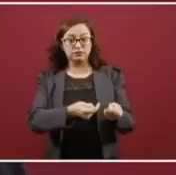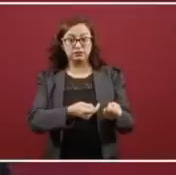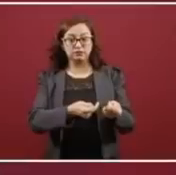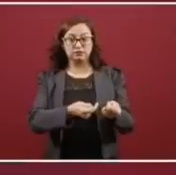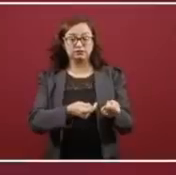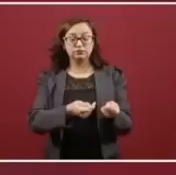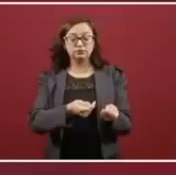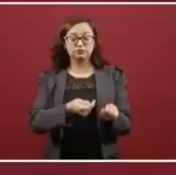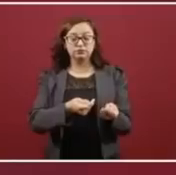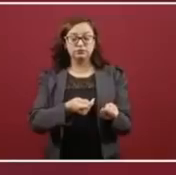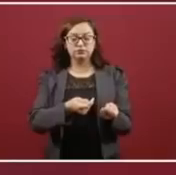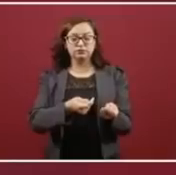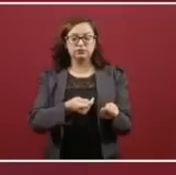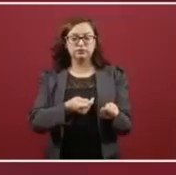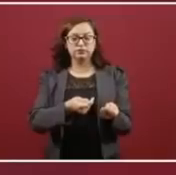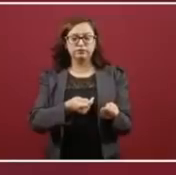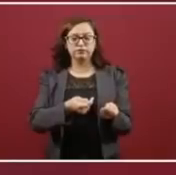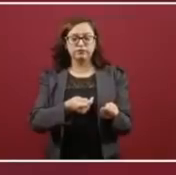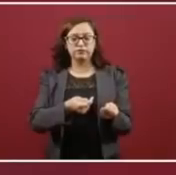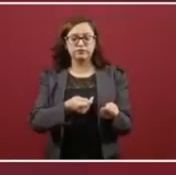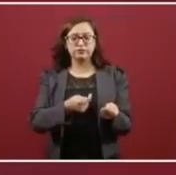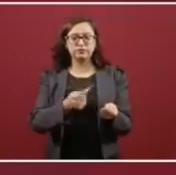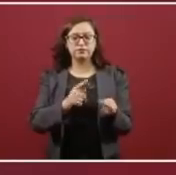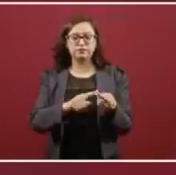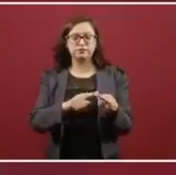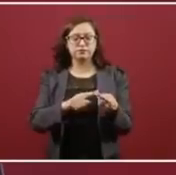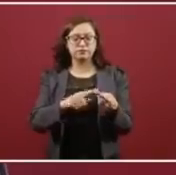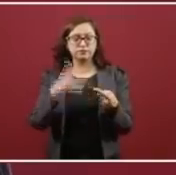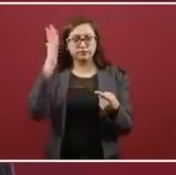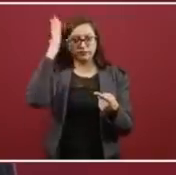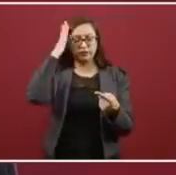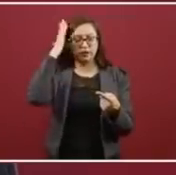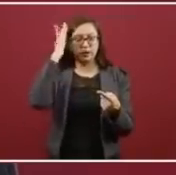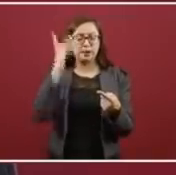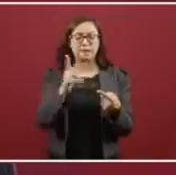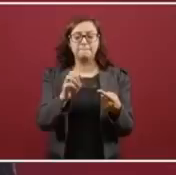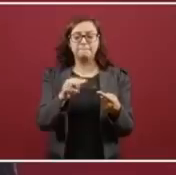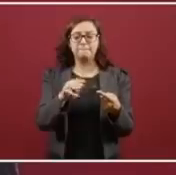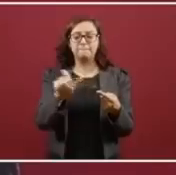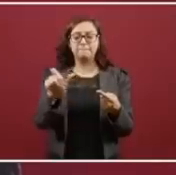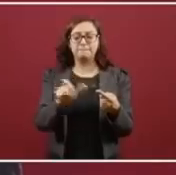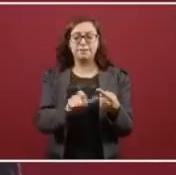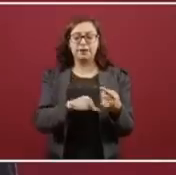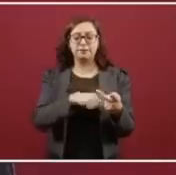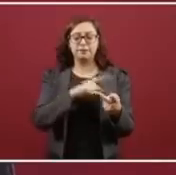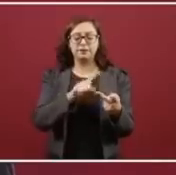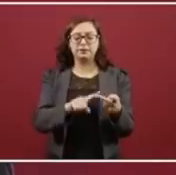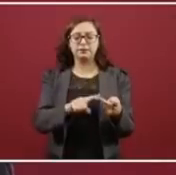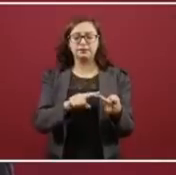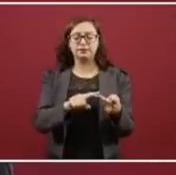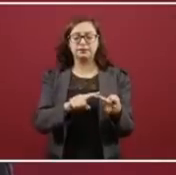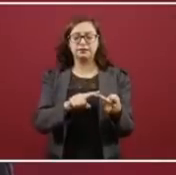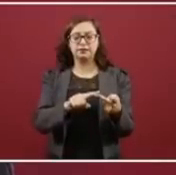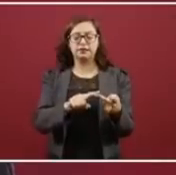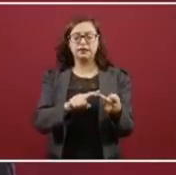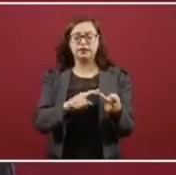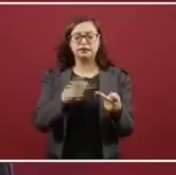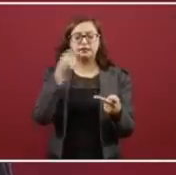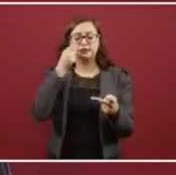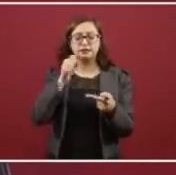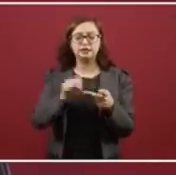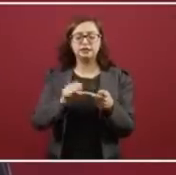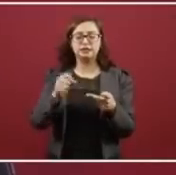d pemex de la secretaría de energía y de la procuraduría del